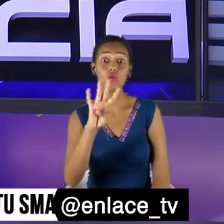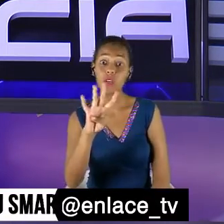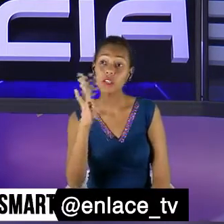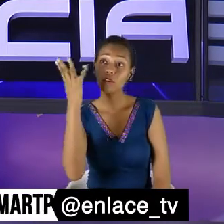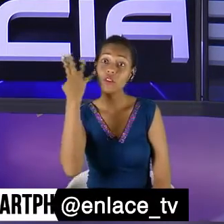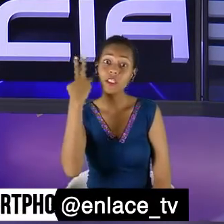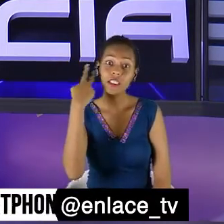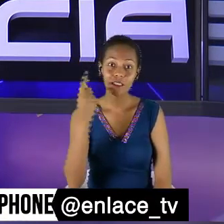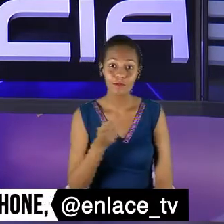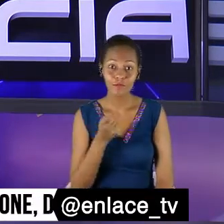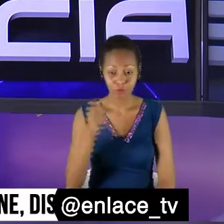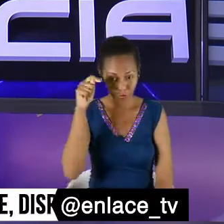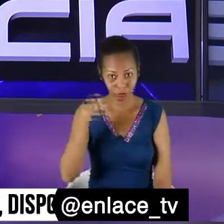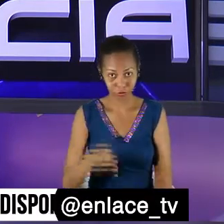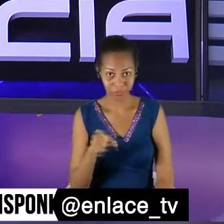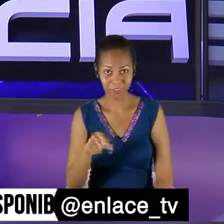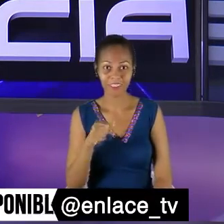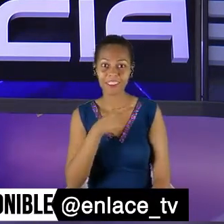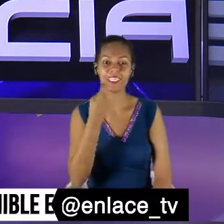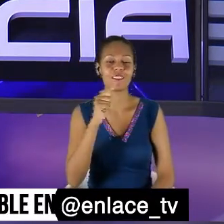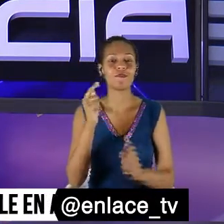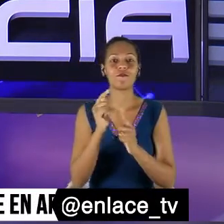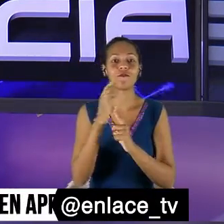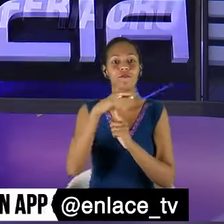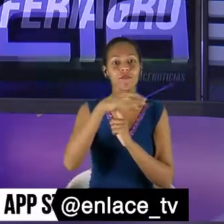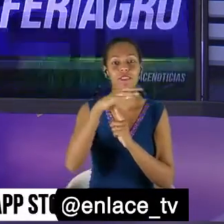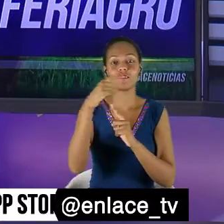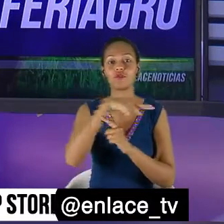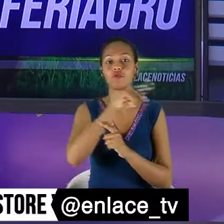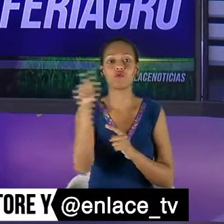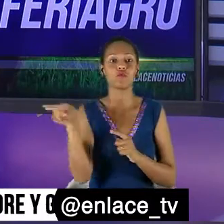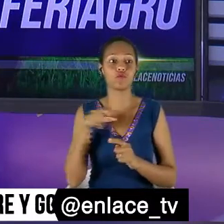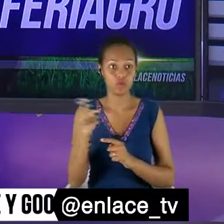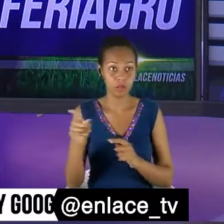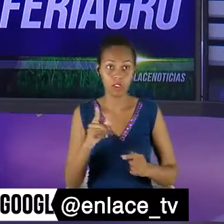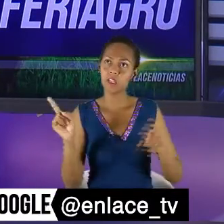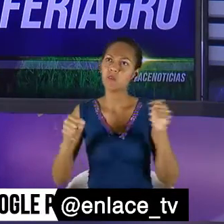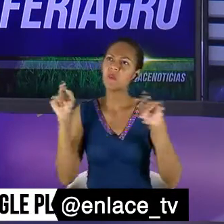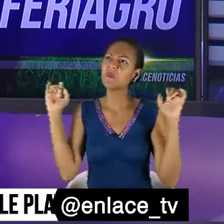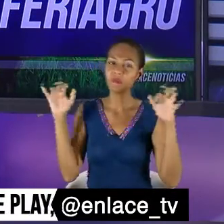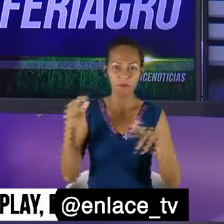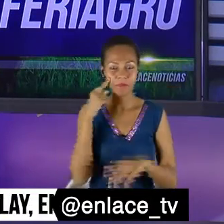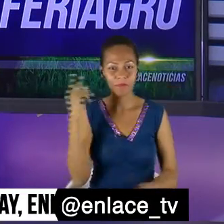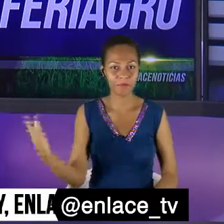que en el resto de la tarde la llegada de los animales que participarán de la exposición bovina en Expoeventos.